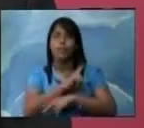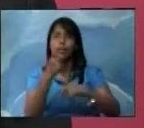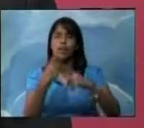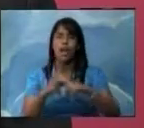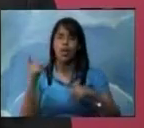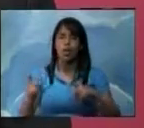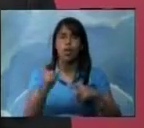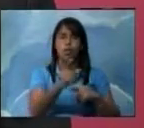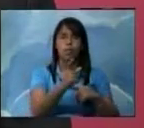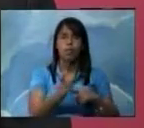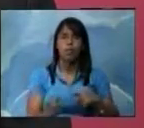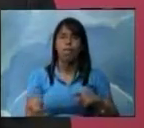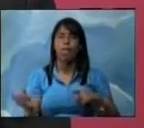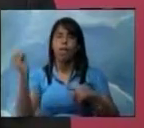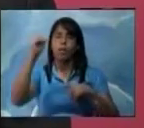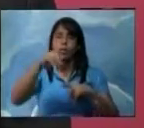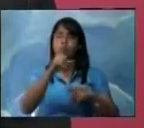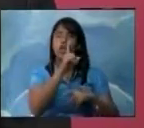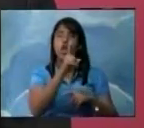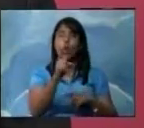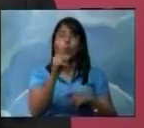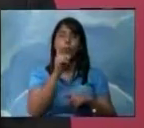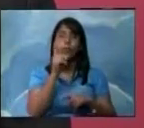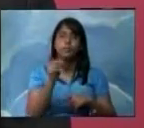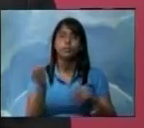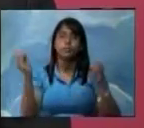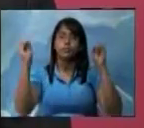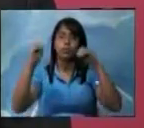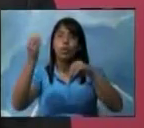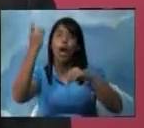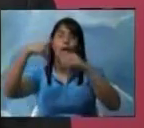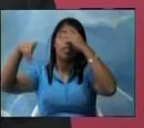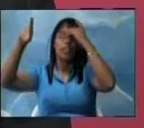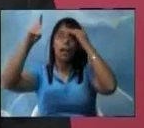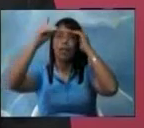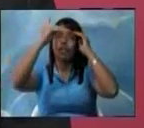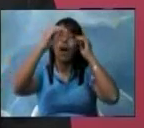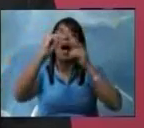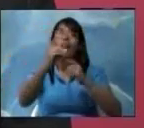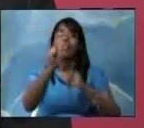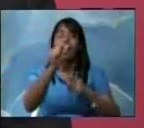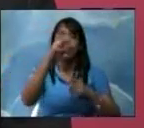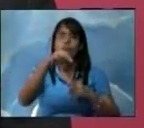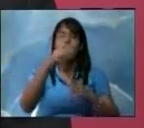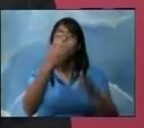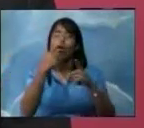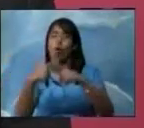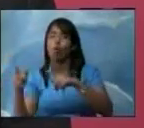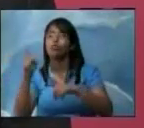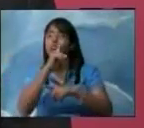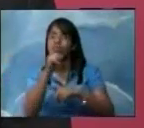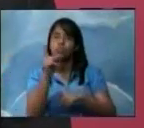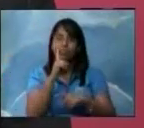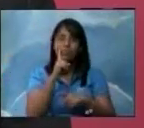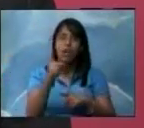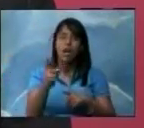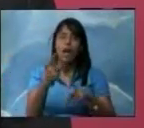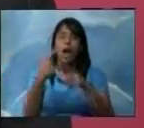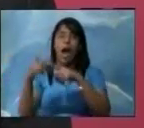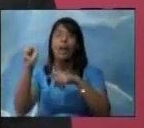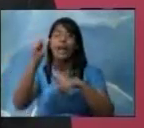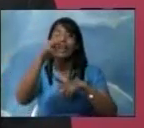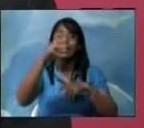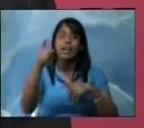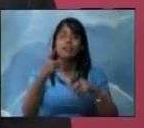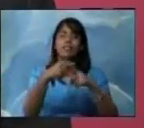eunucos puso nombres, puso a Daniel Belsasar, a Ananías